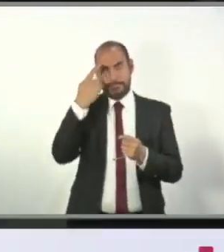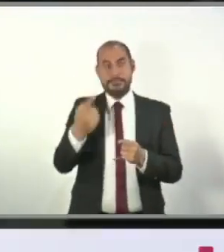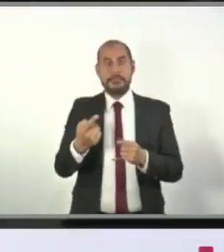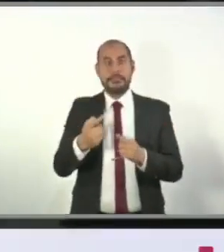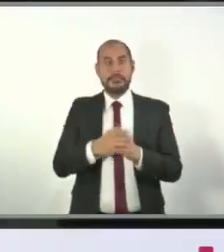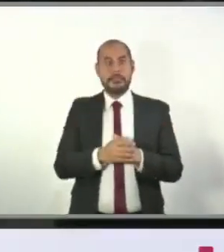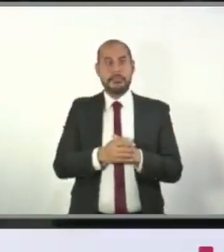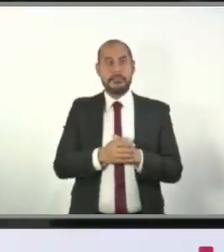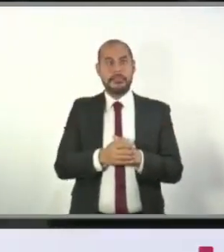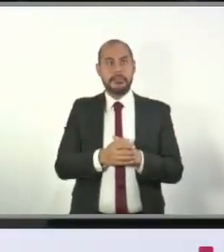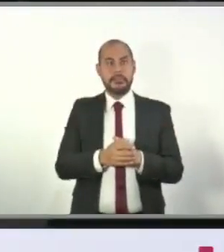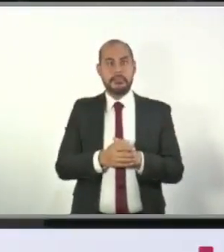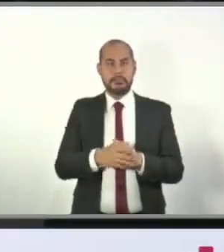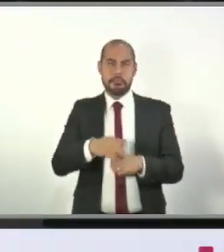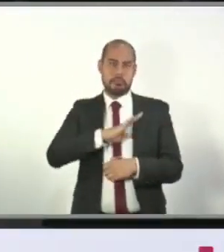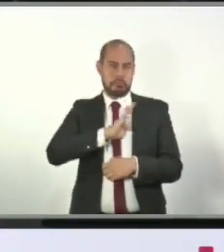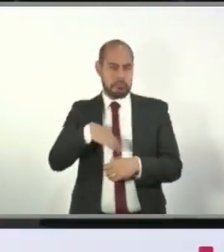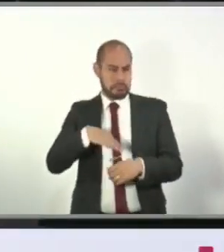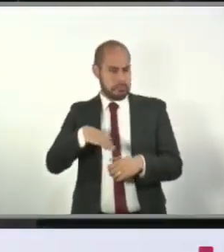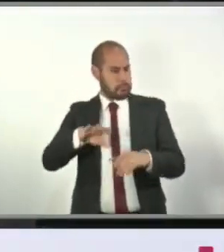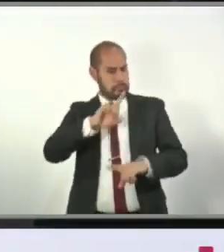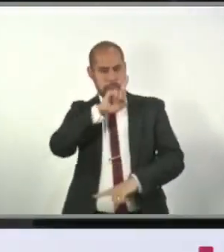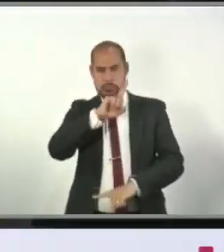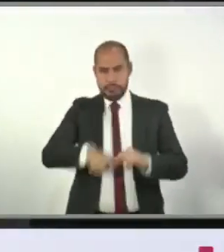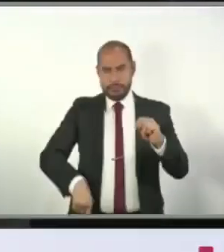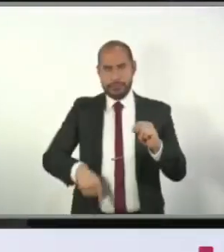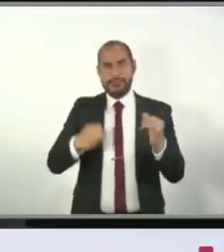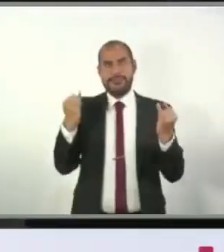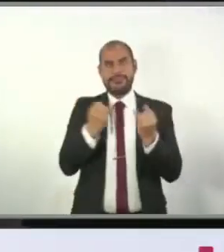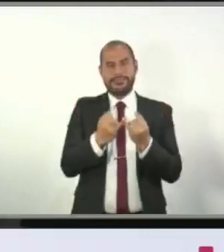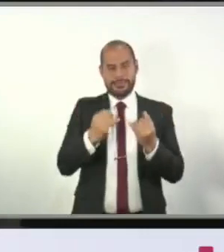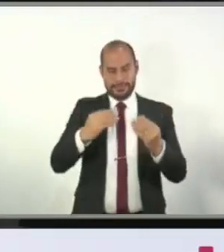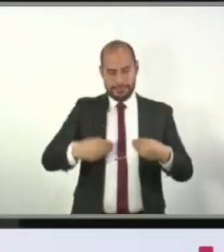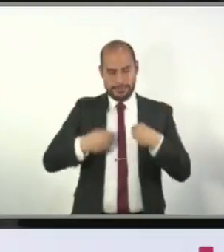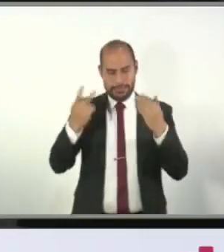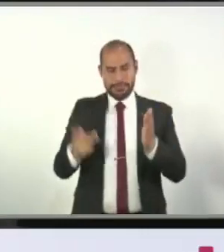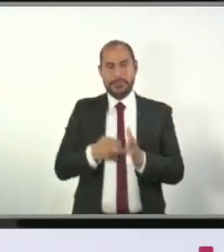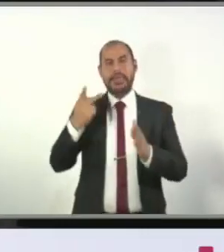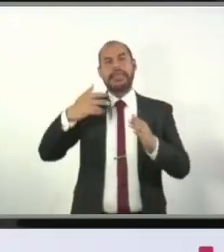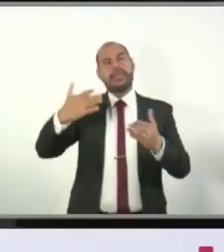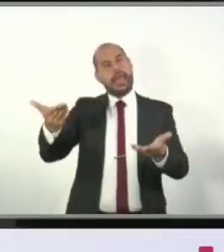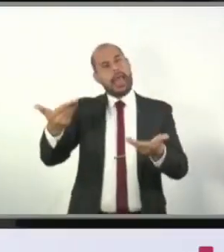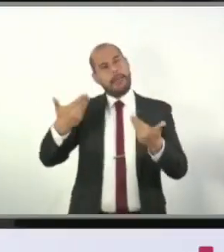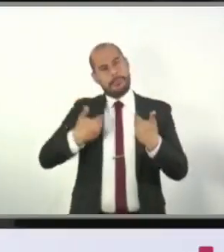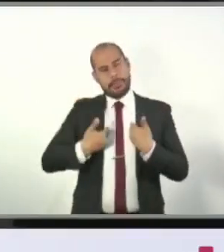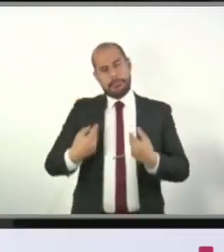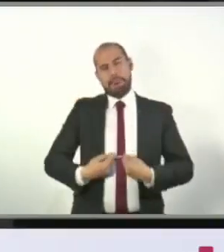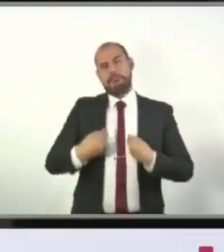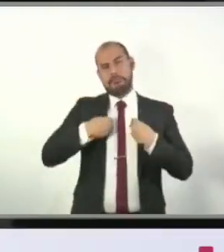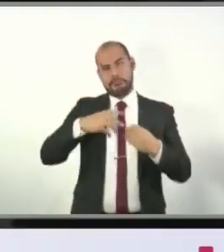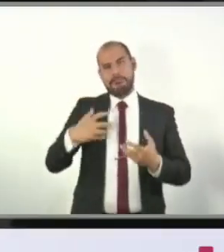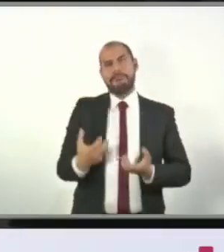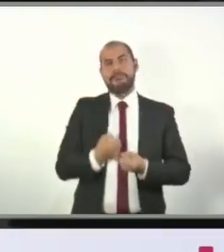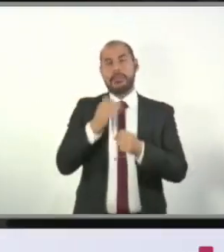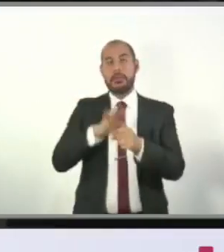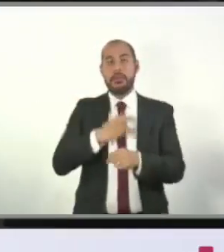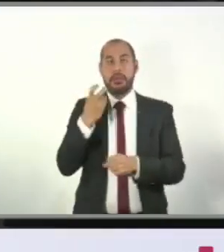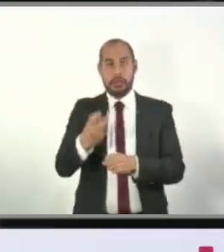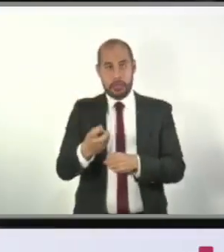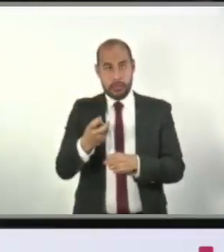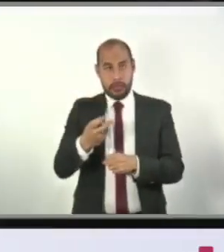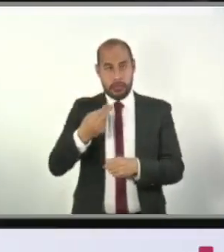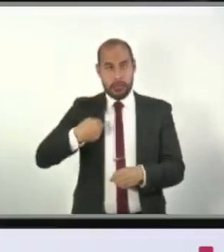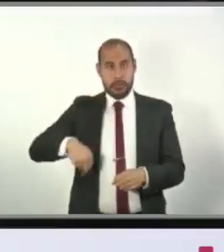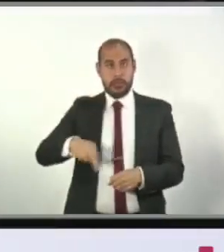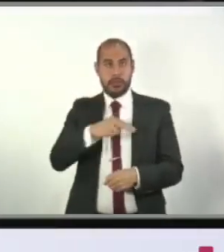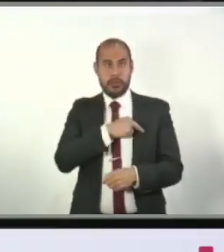destruyó nuestra muerte y resucitando, restauró la vida. Por eso, con esta efusión de